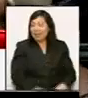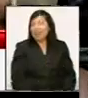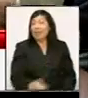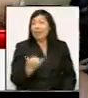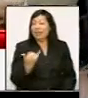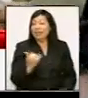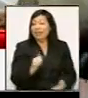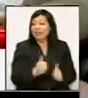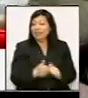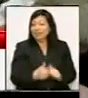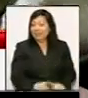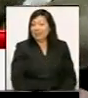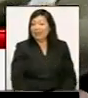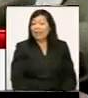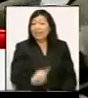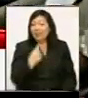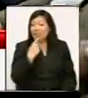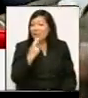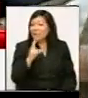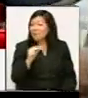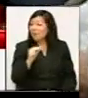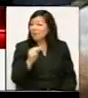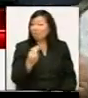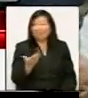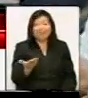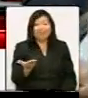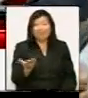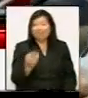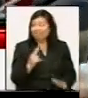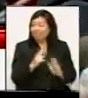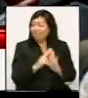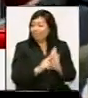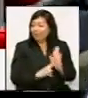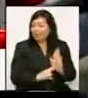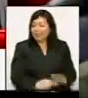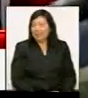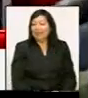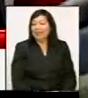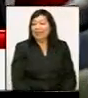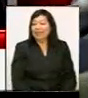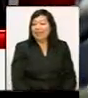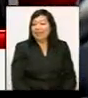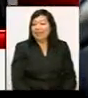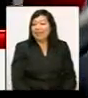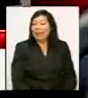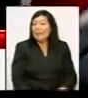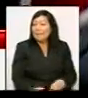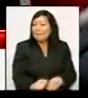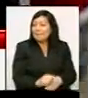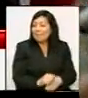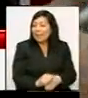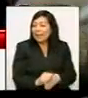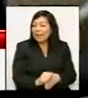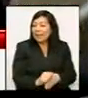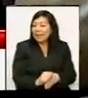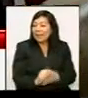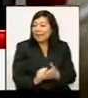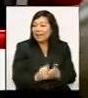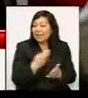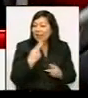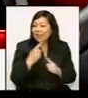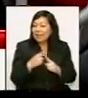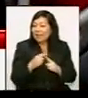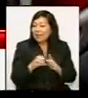y estas correcciones de forma que no alteran el contenido de la resolución son prácticas recurrentes en el